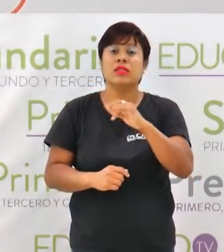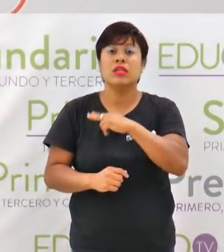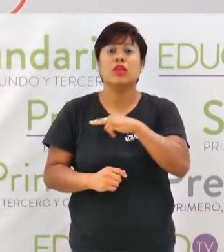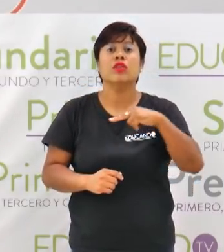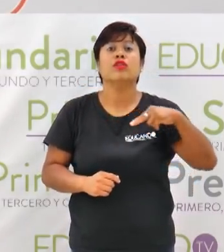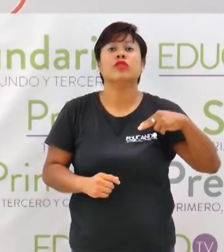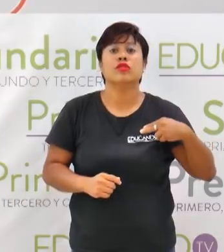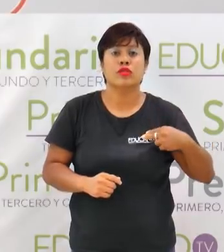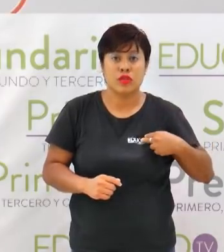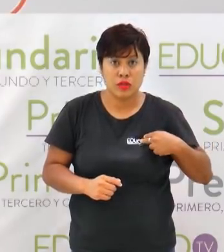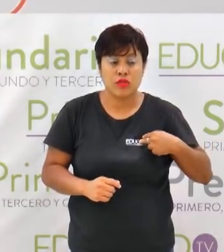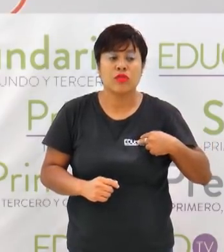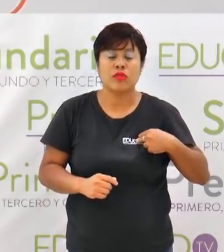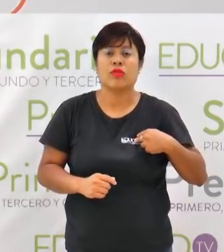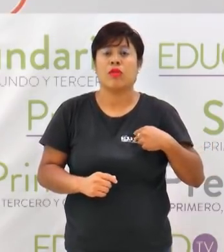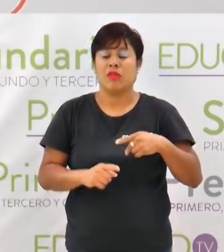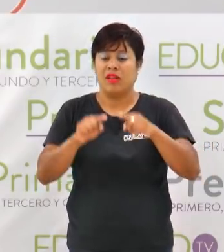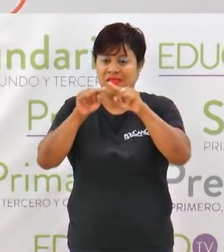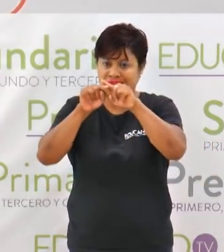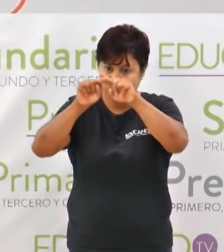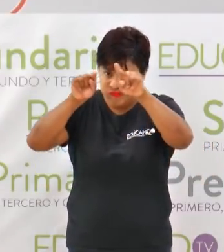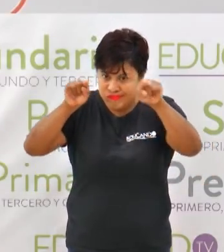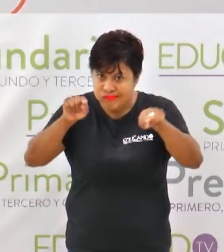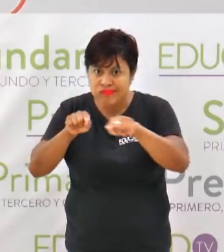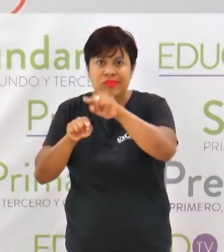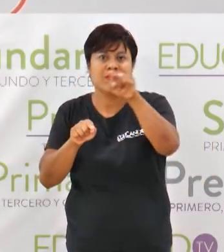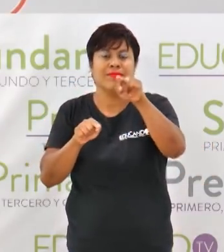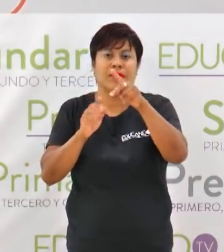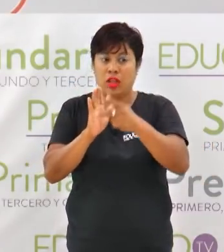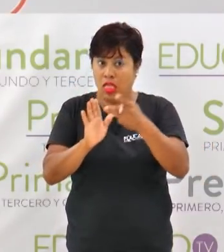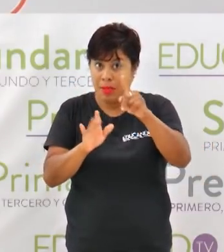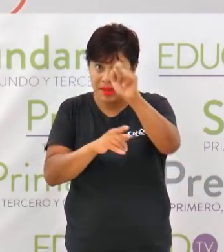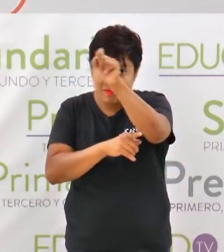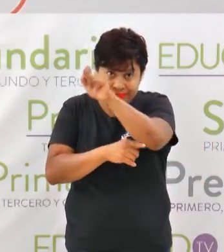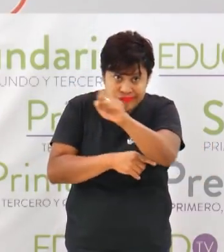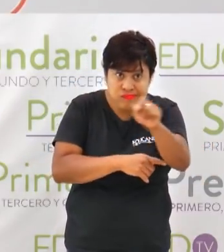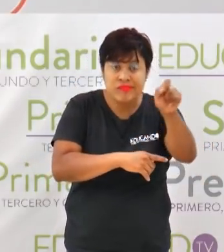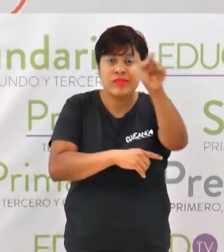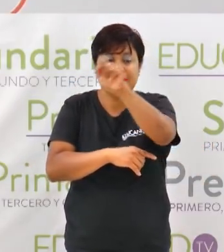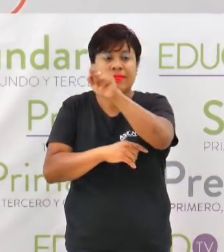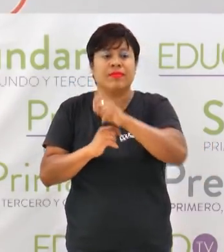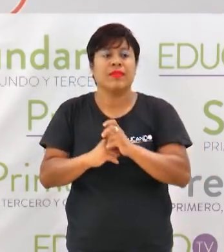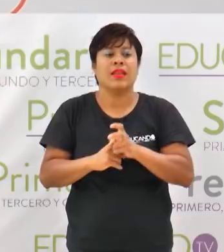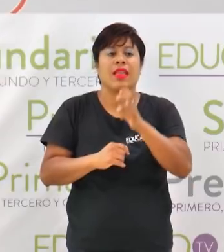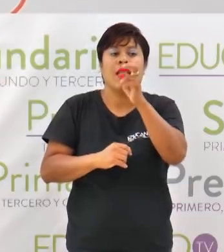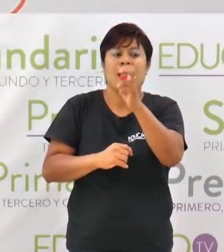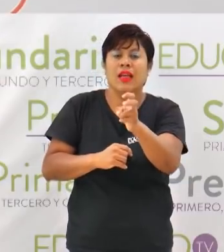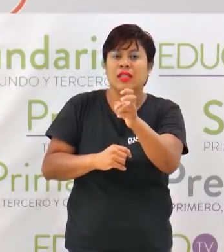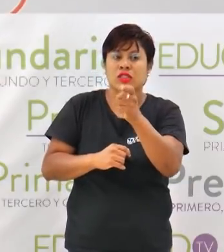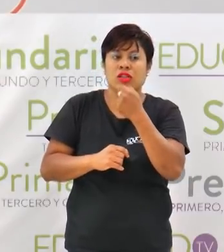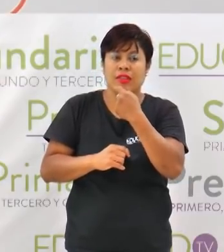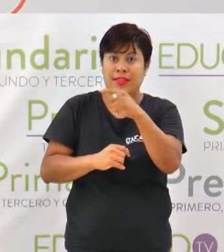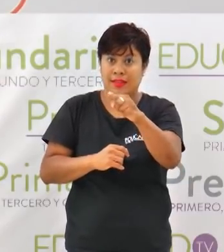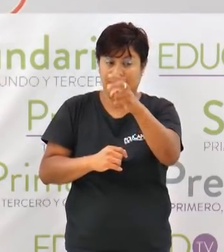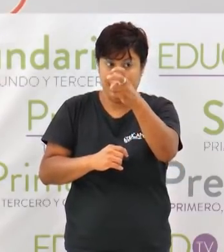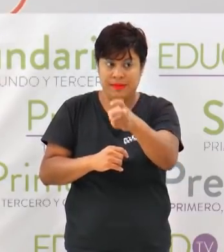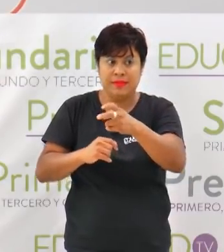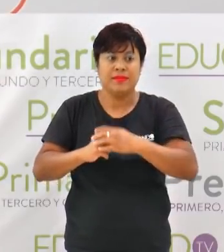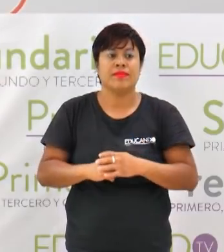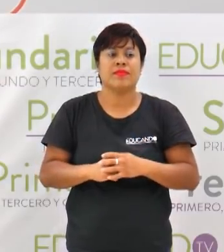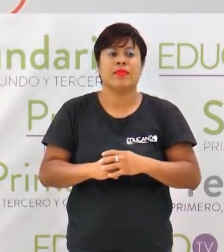si nosotros encuadramos, bien, esto que tenemos